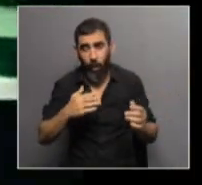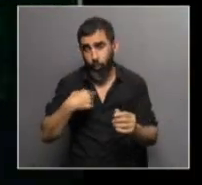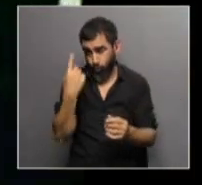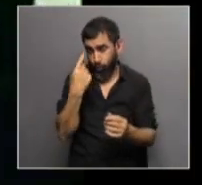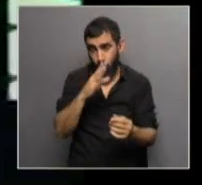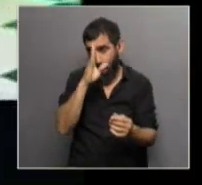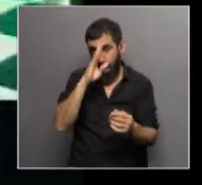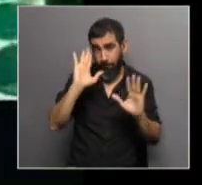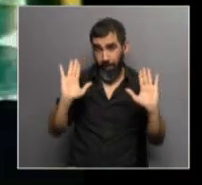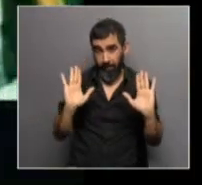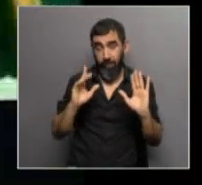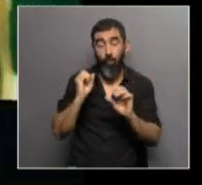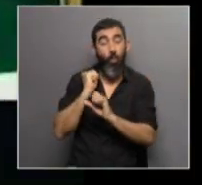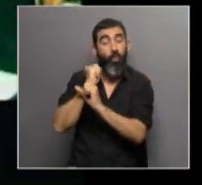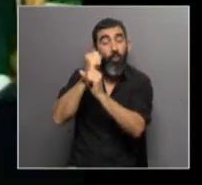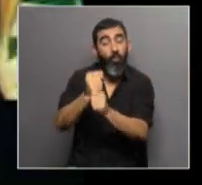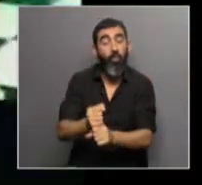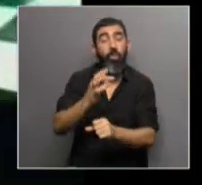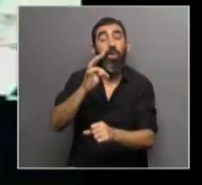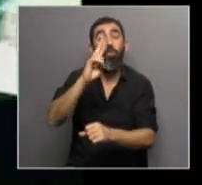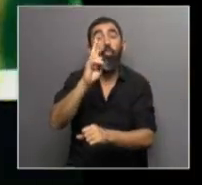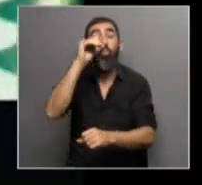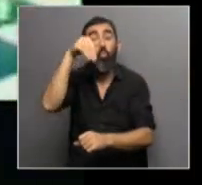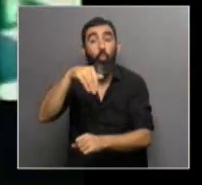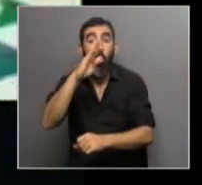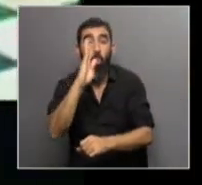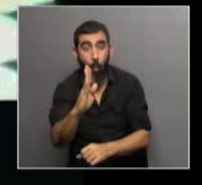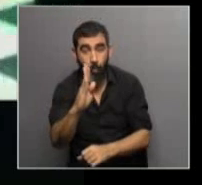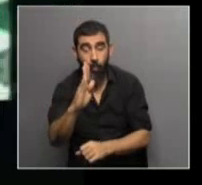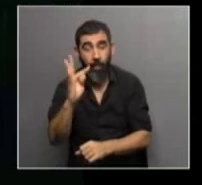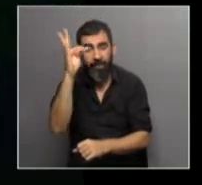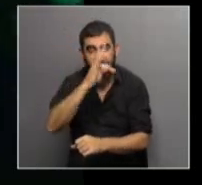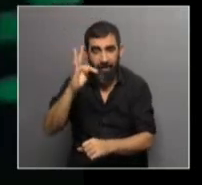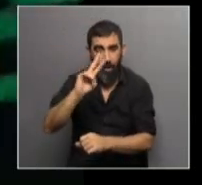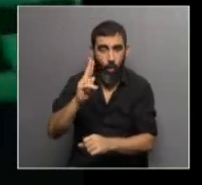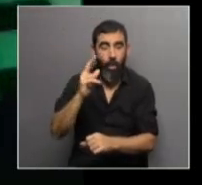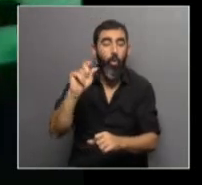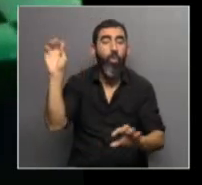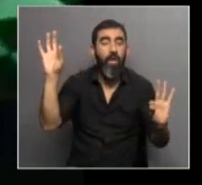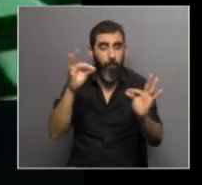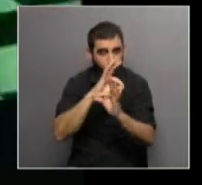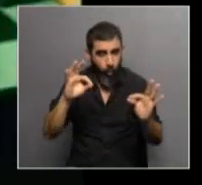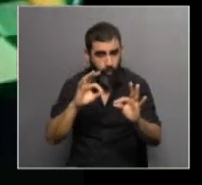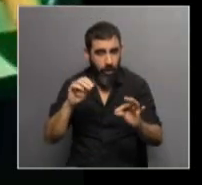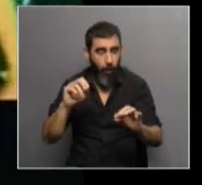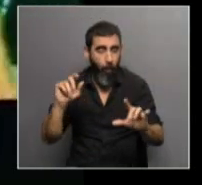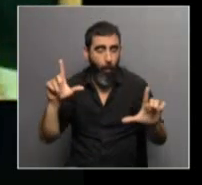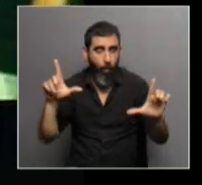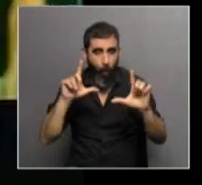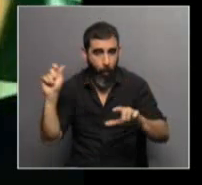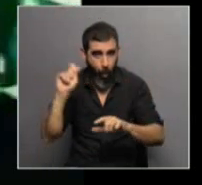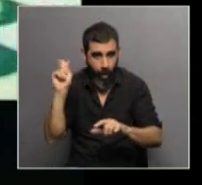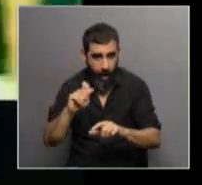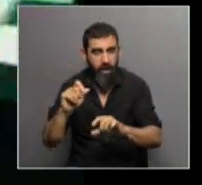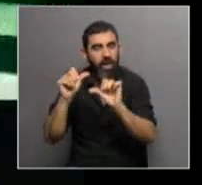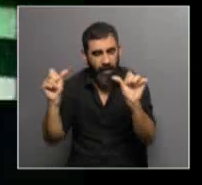en el cual se fundó el tour en el taller uruguaya música popular yo fui ahí esto hice varios cursos de cosas extrañas como composición